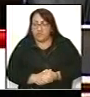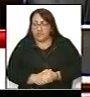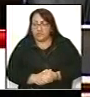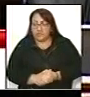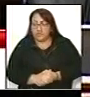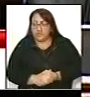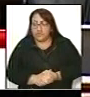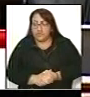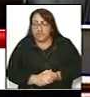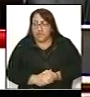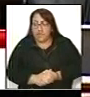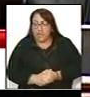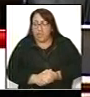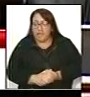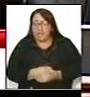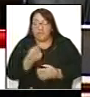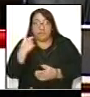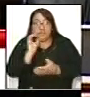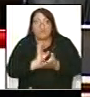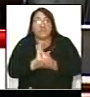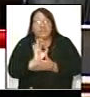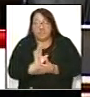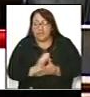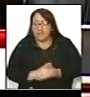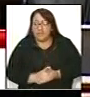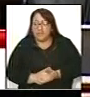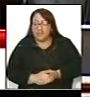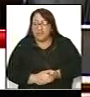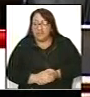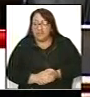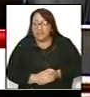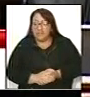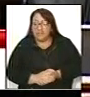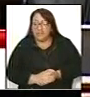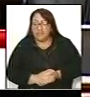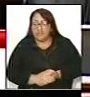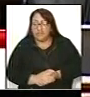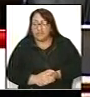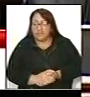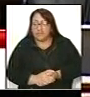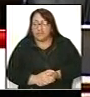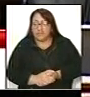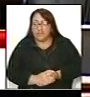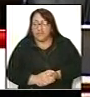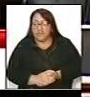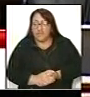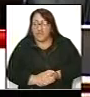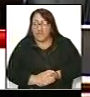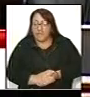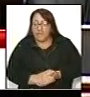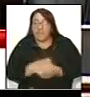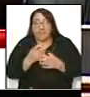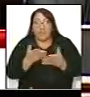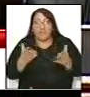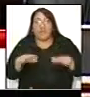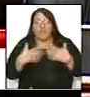Venezuela, para evitar de alguna manera que ese acto